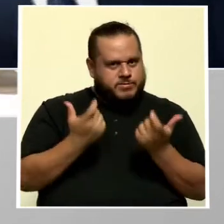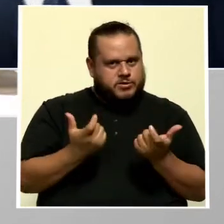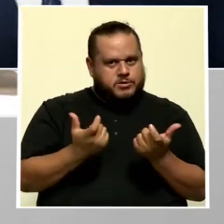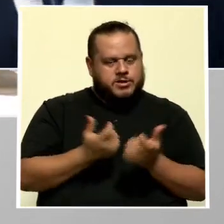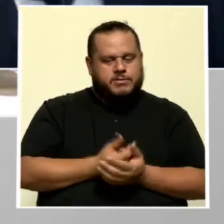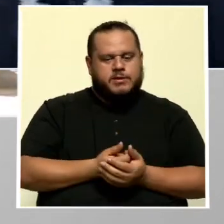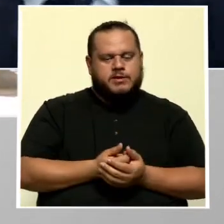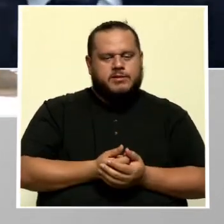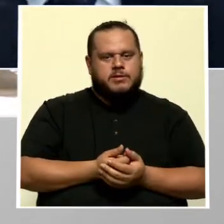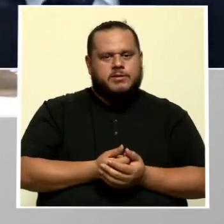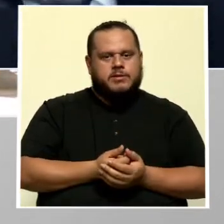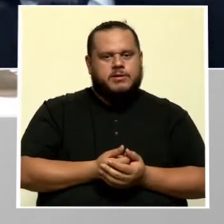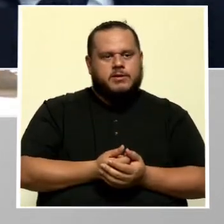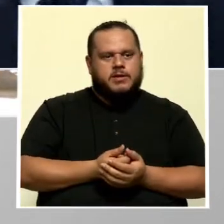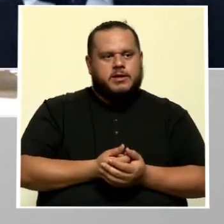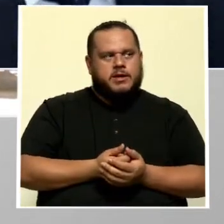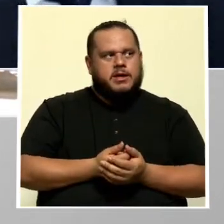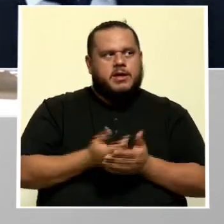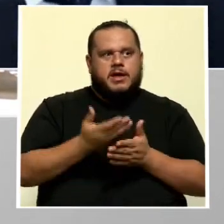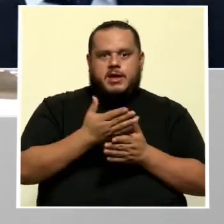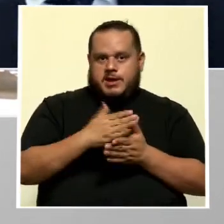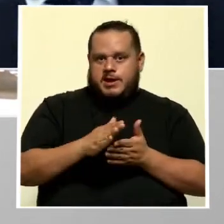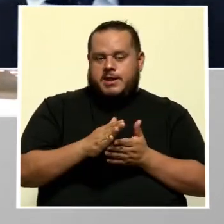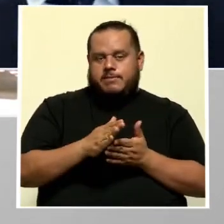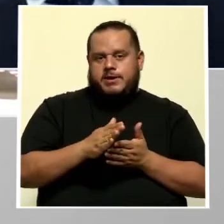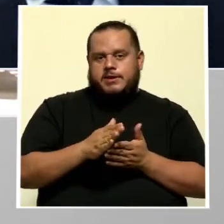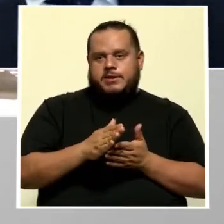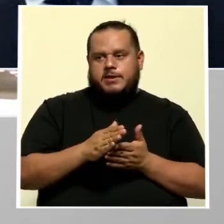y la parte que no es,